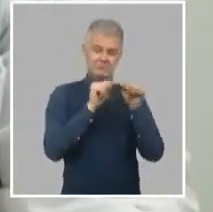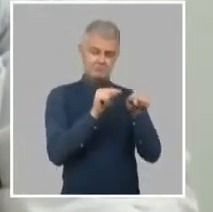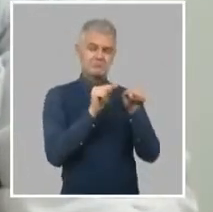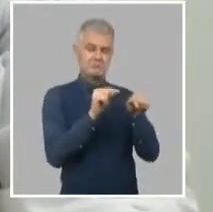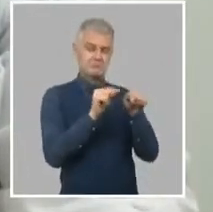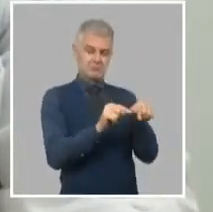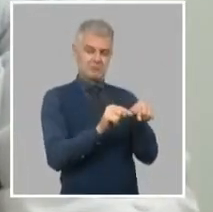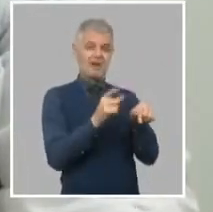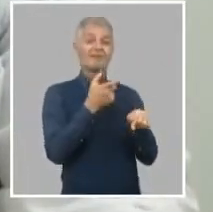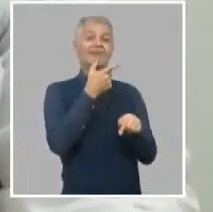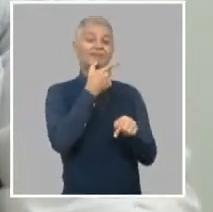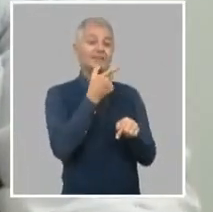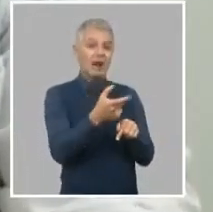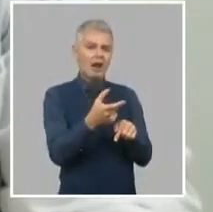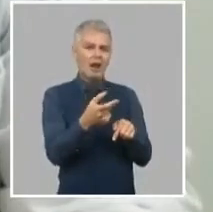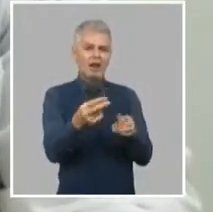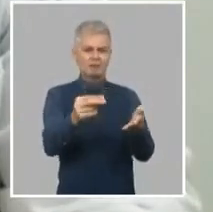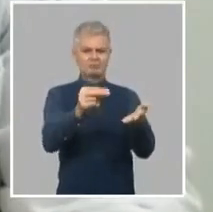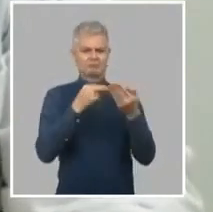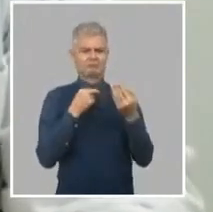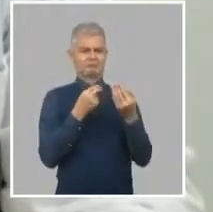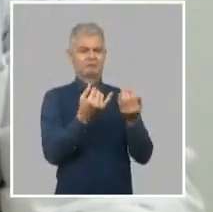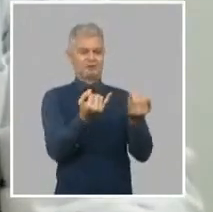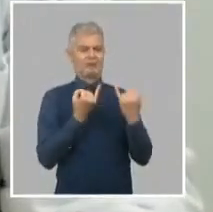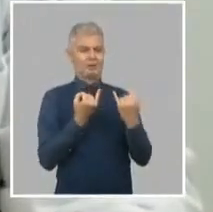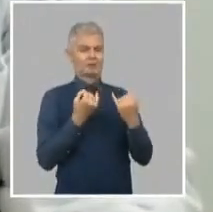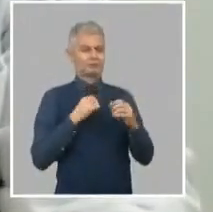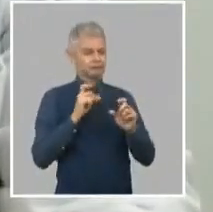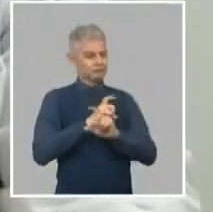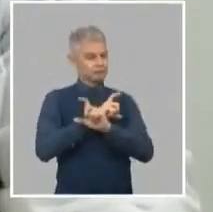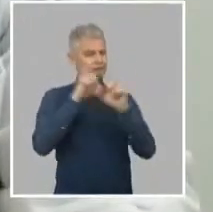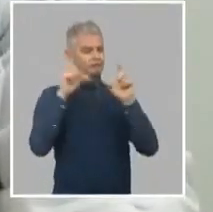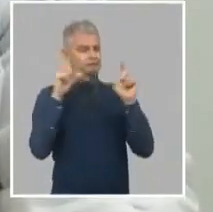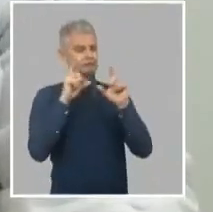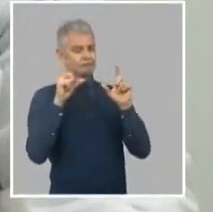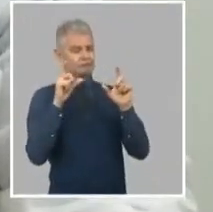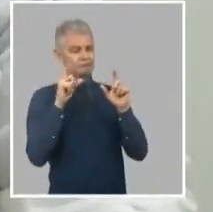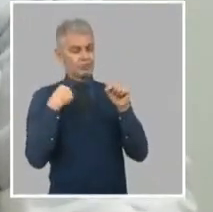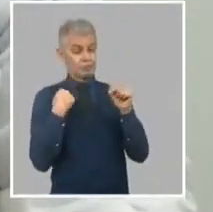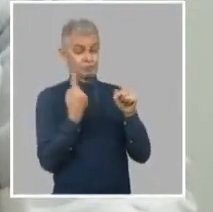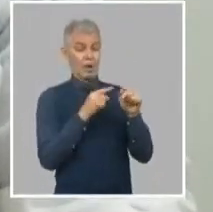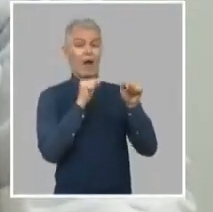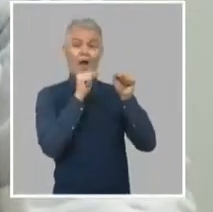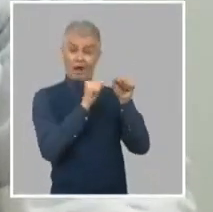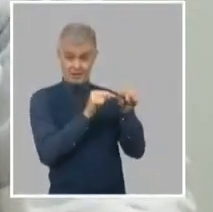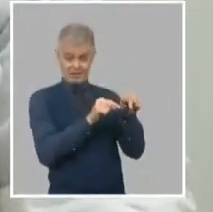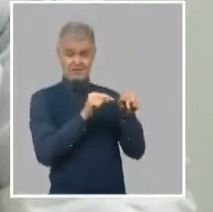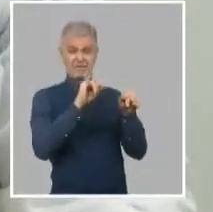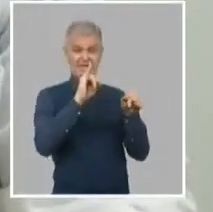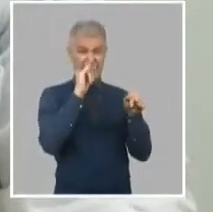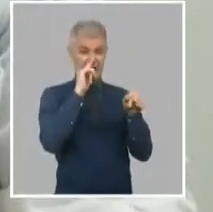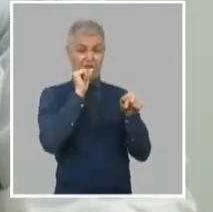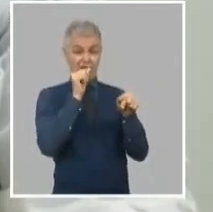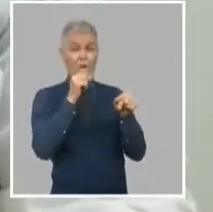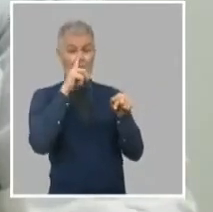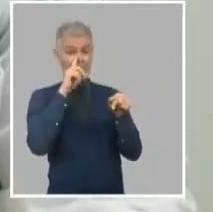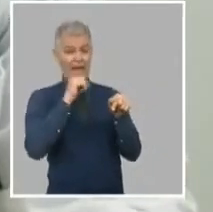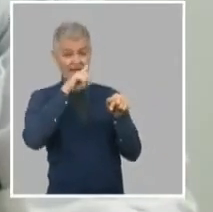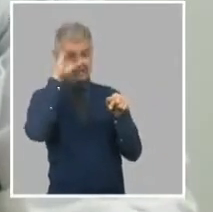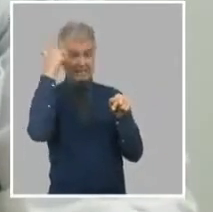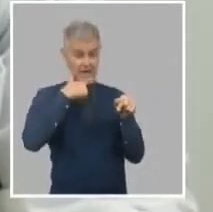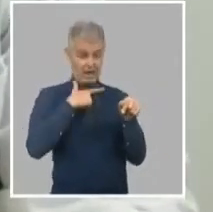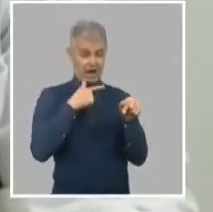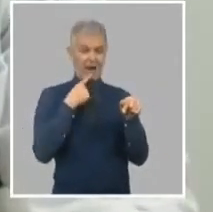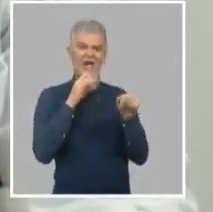Nos sorprendió, nos impactó, nos conmovió, estando en ese lugar tan distante, la proclama